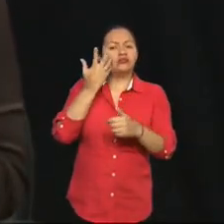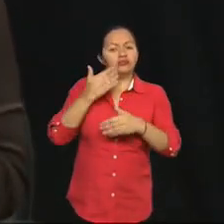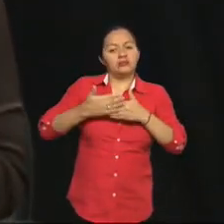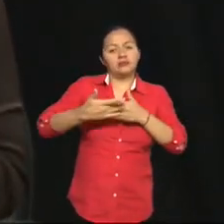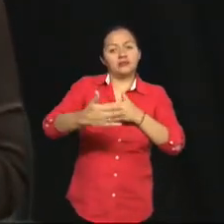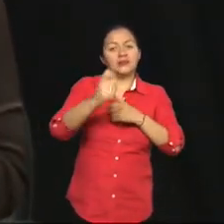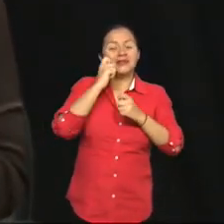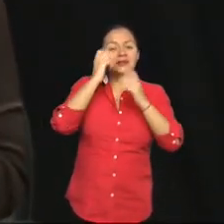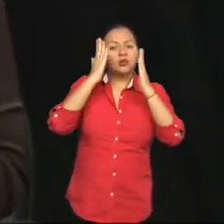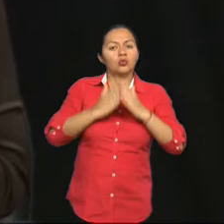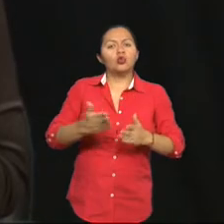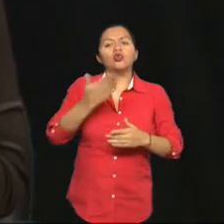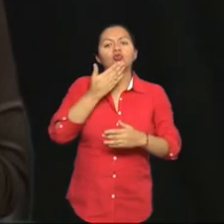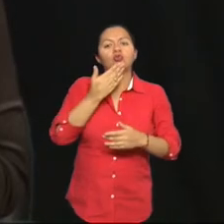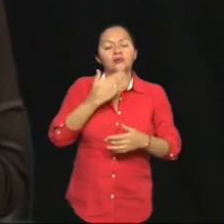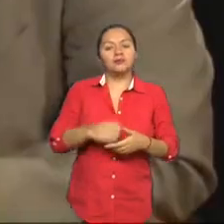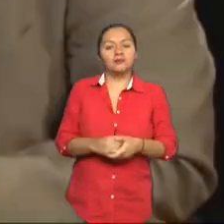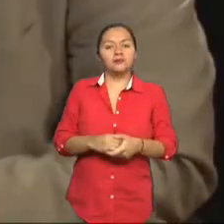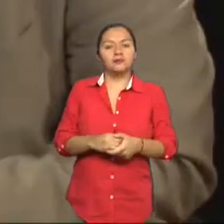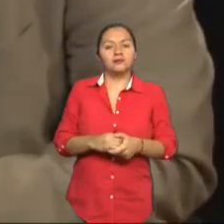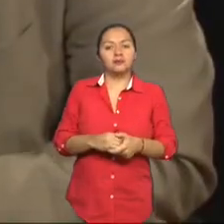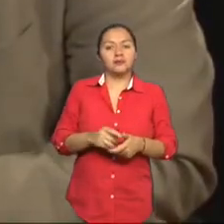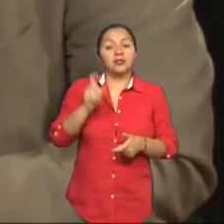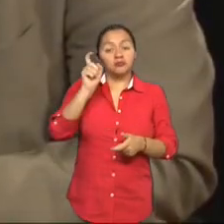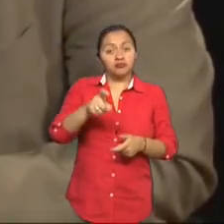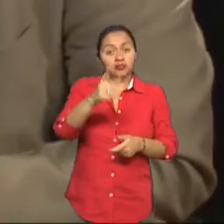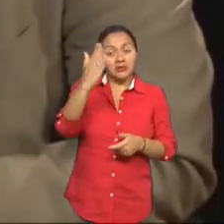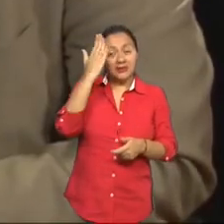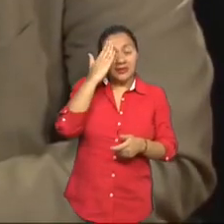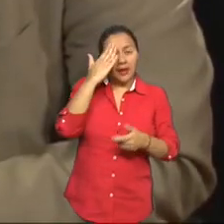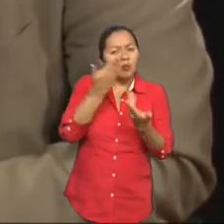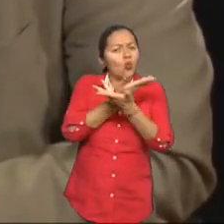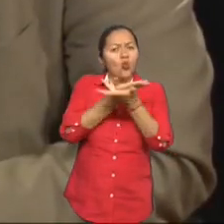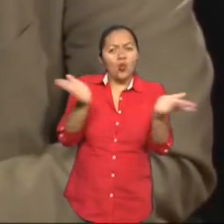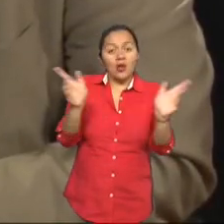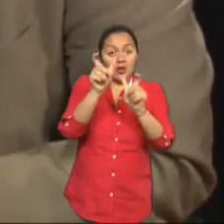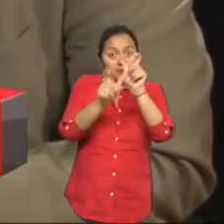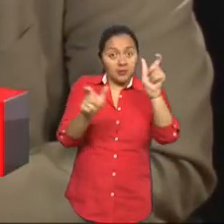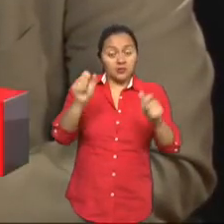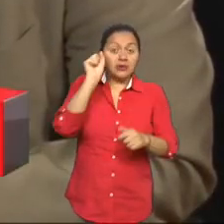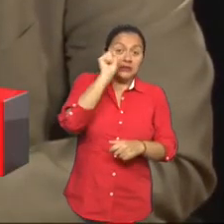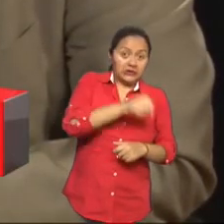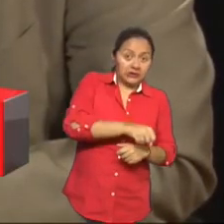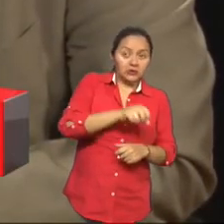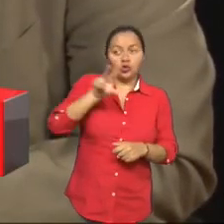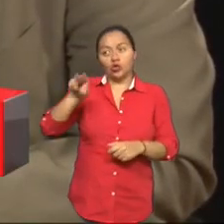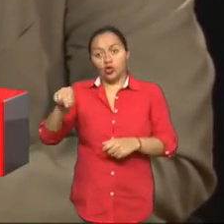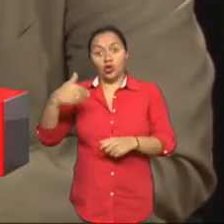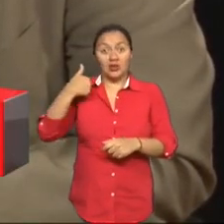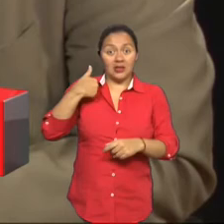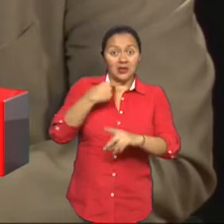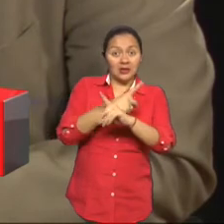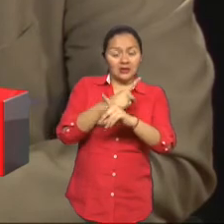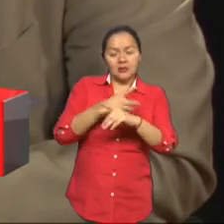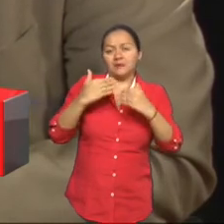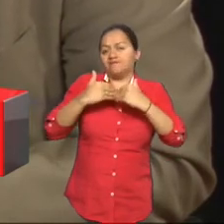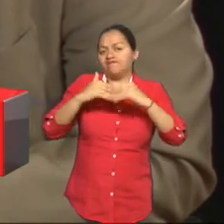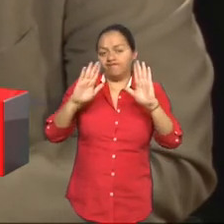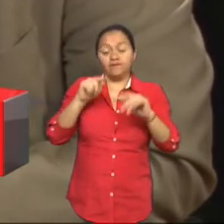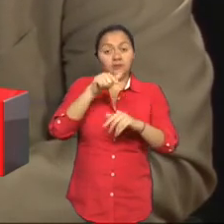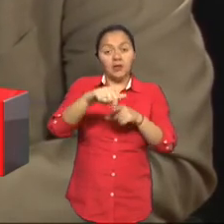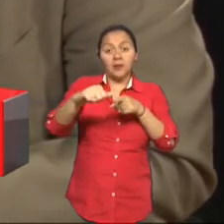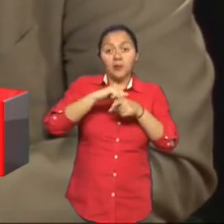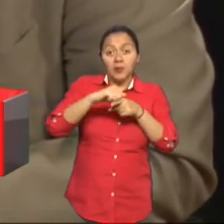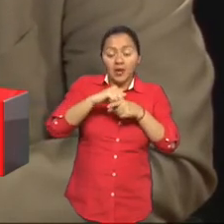humanos. Creo que todos sabemos que cualquier persona que tenga o no discapacidad, el que practica